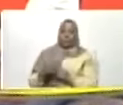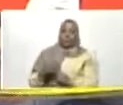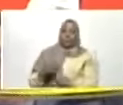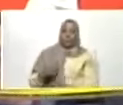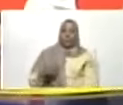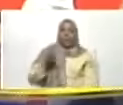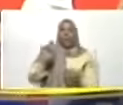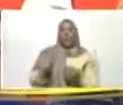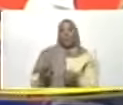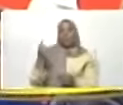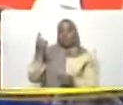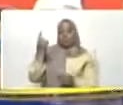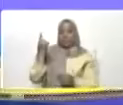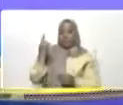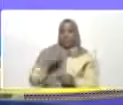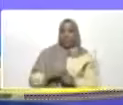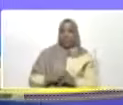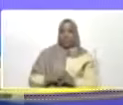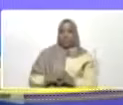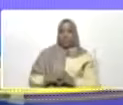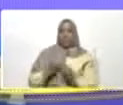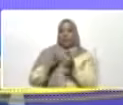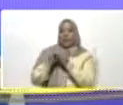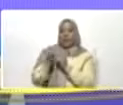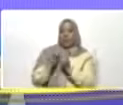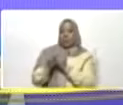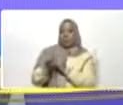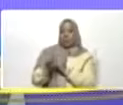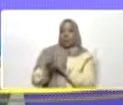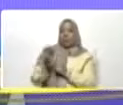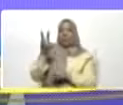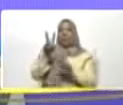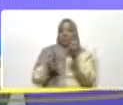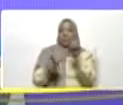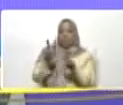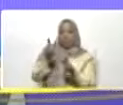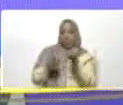el primero deporte y